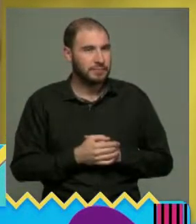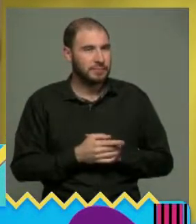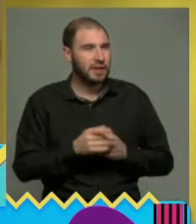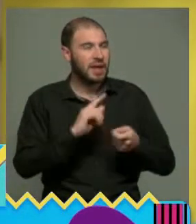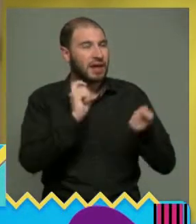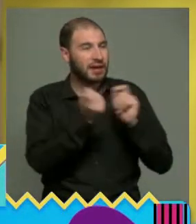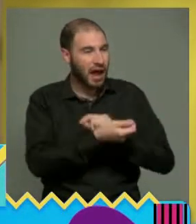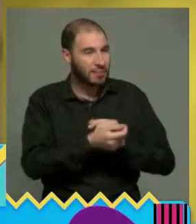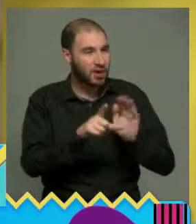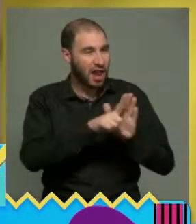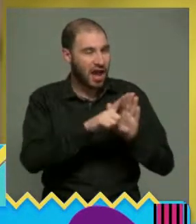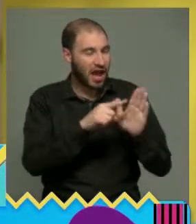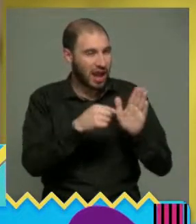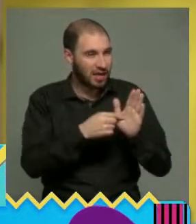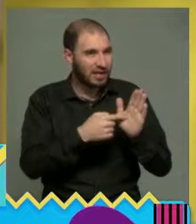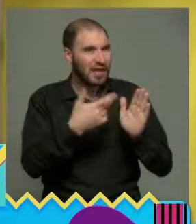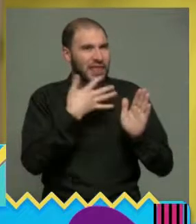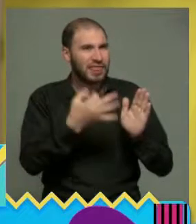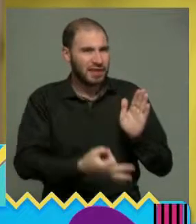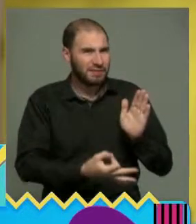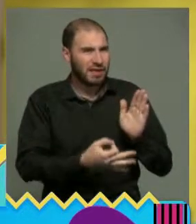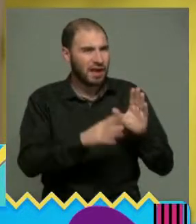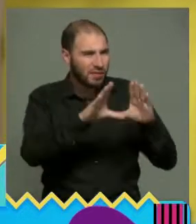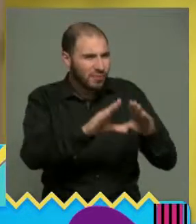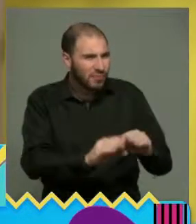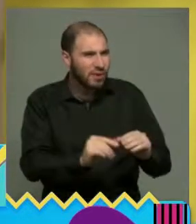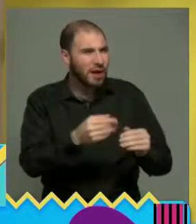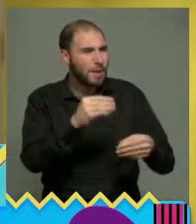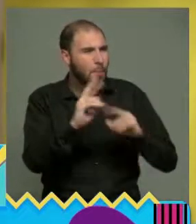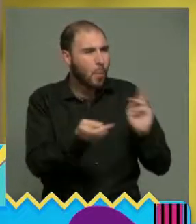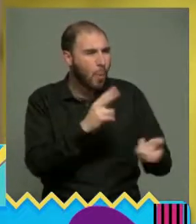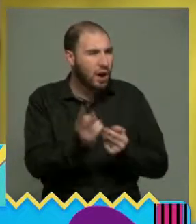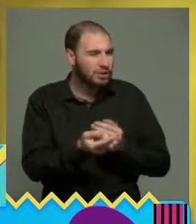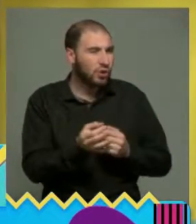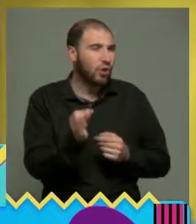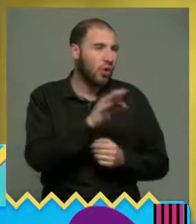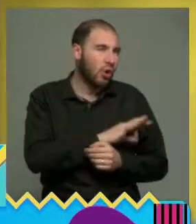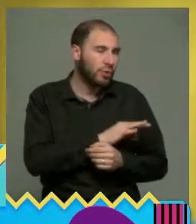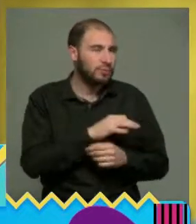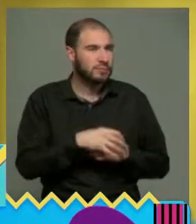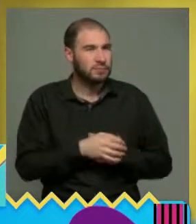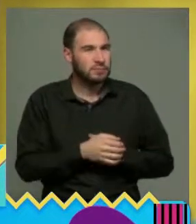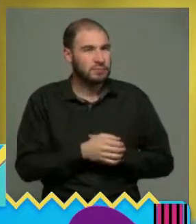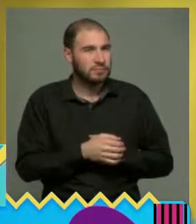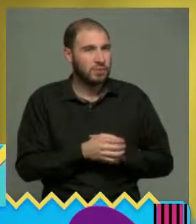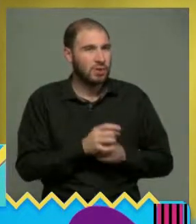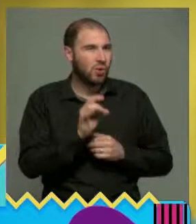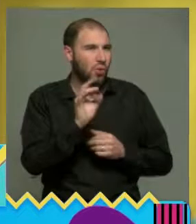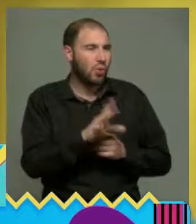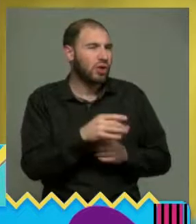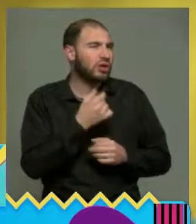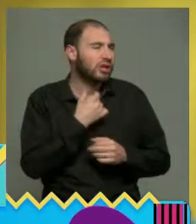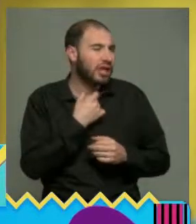estas modificaciones en la ley realmente buscan reducir la cantidad de víctimas fatales o es un